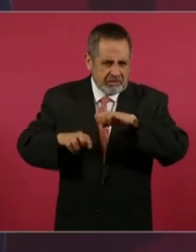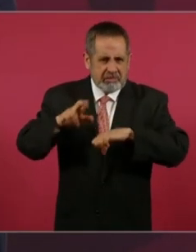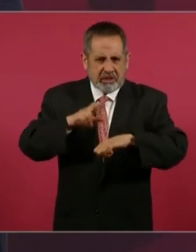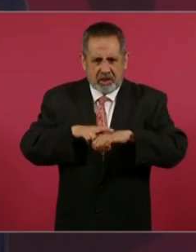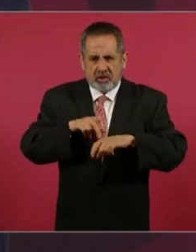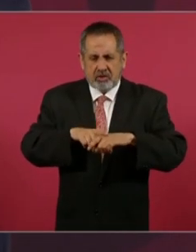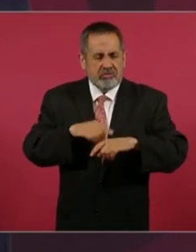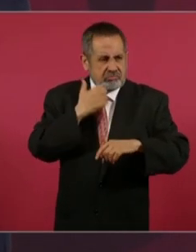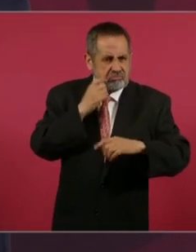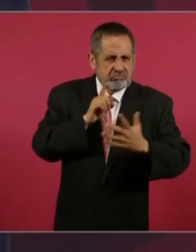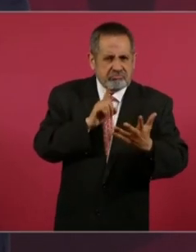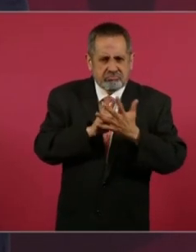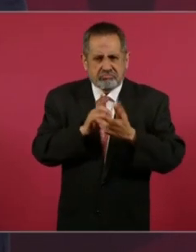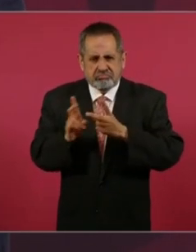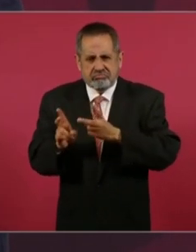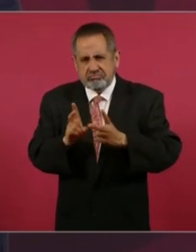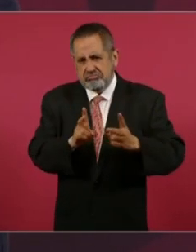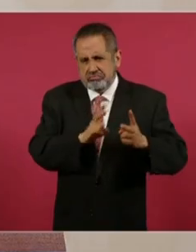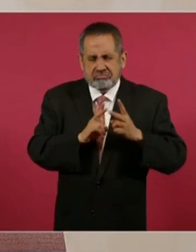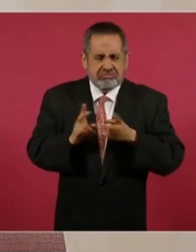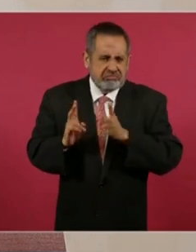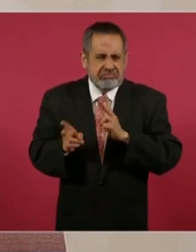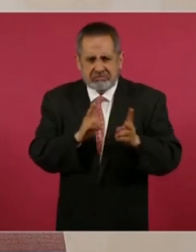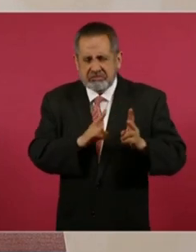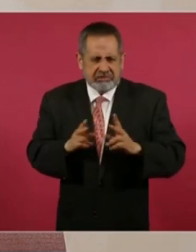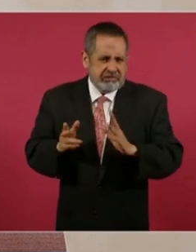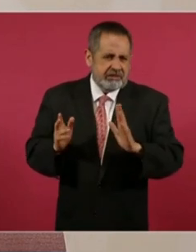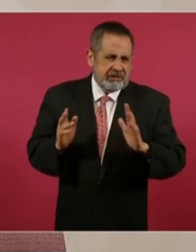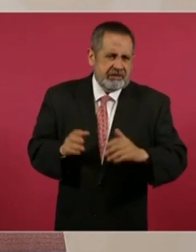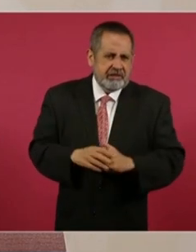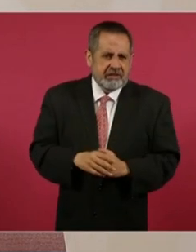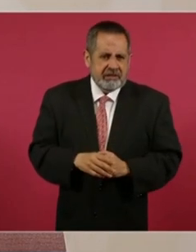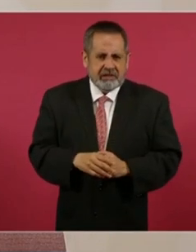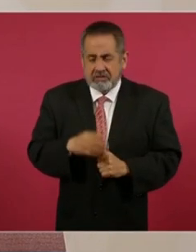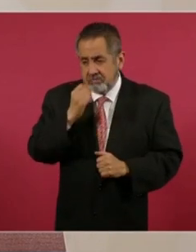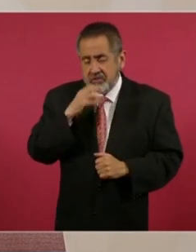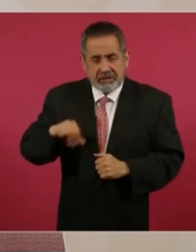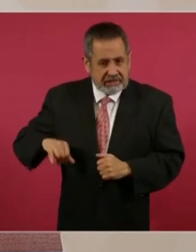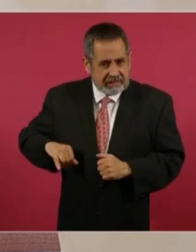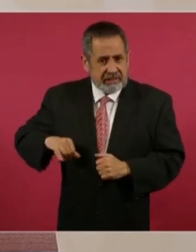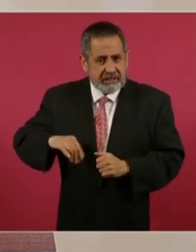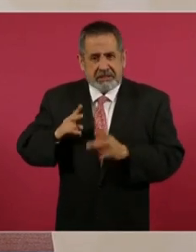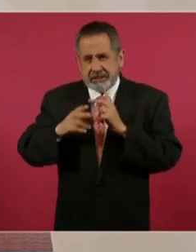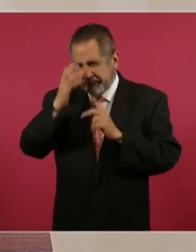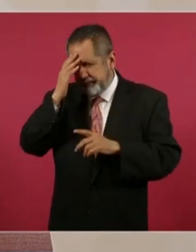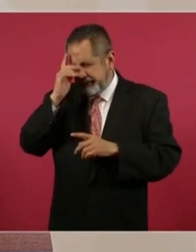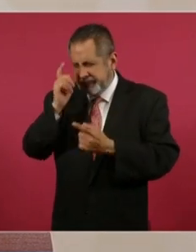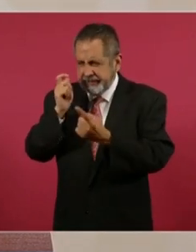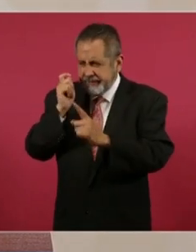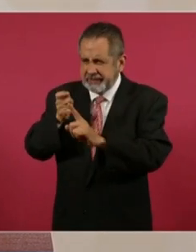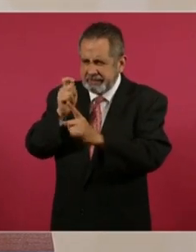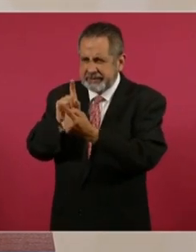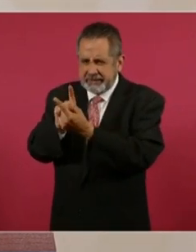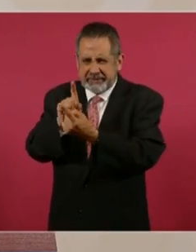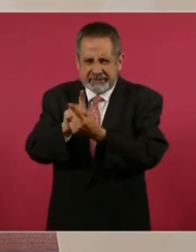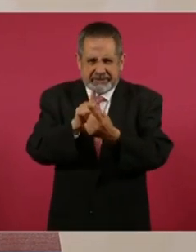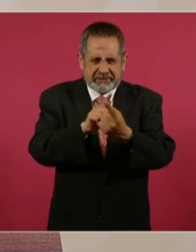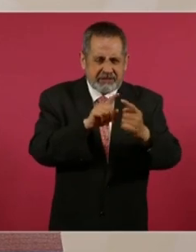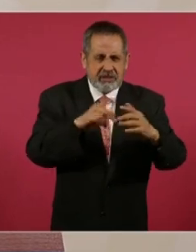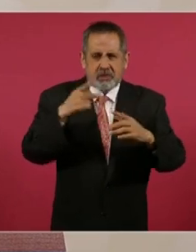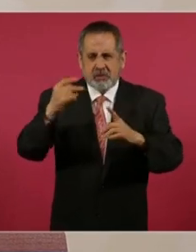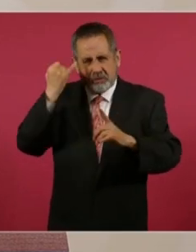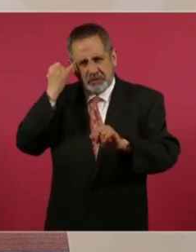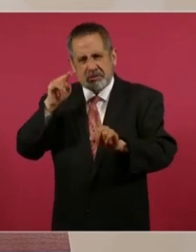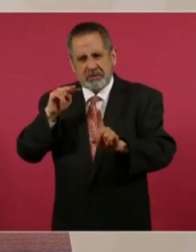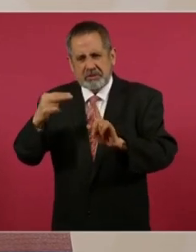embajadores que querían pues platicar, además muy interesante conocer, ¿no?, sus